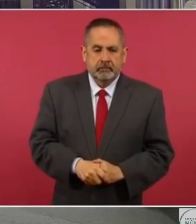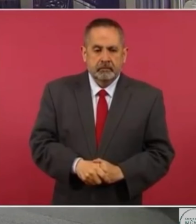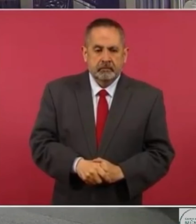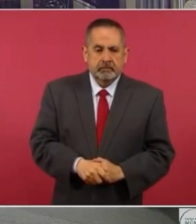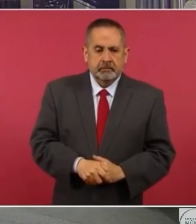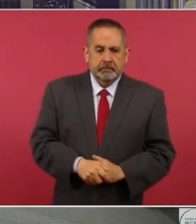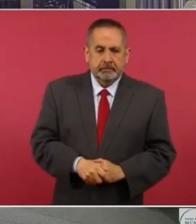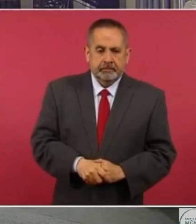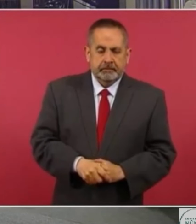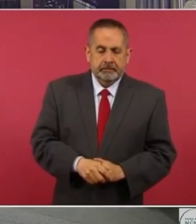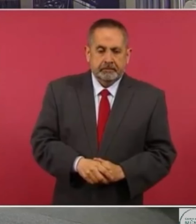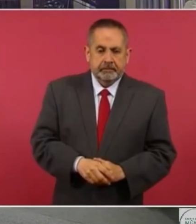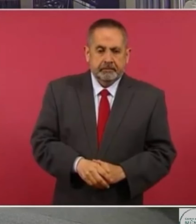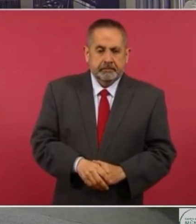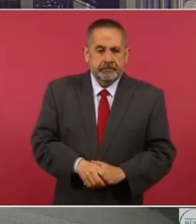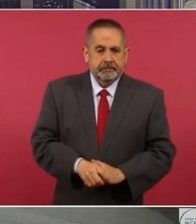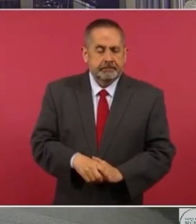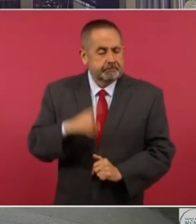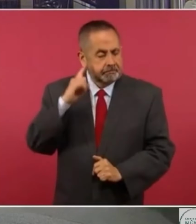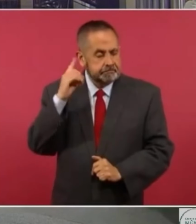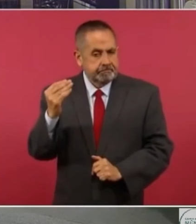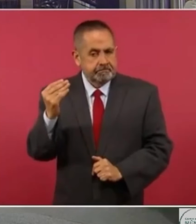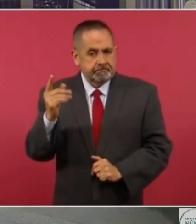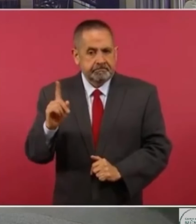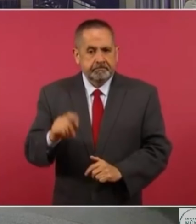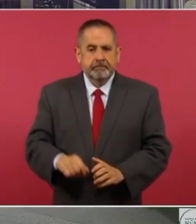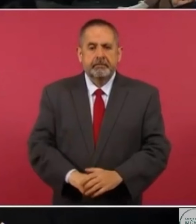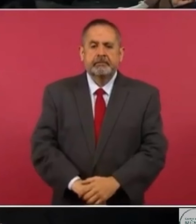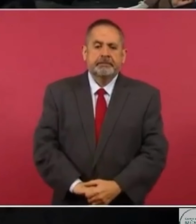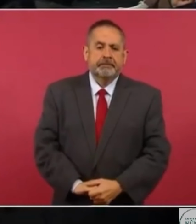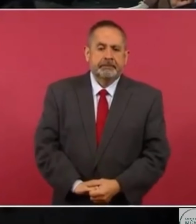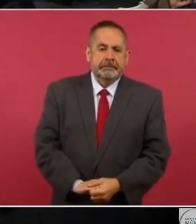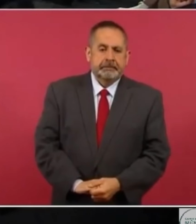presidente. El hijo de Bolsonaro, Steinbrenner, todos ellos.